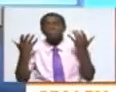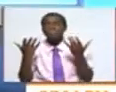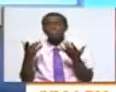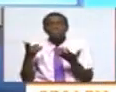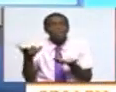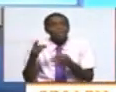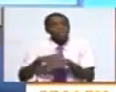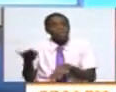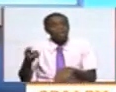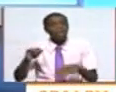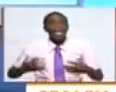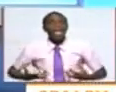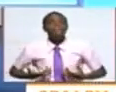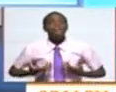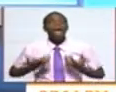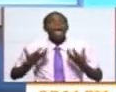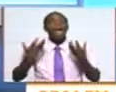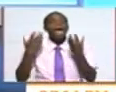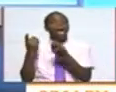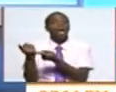Quemada, quemada.